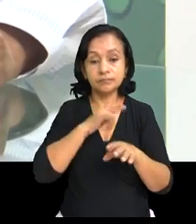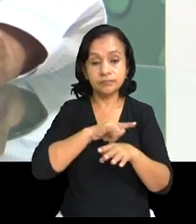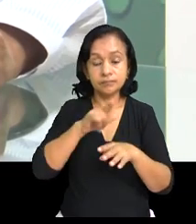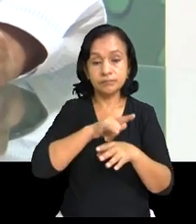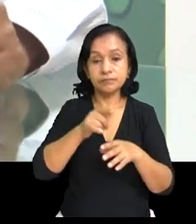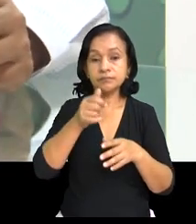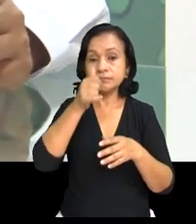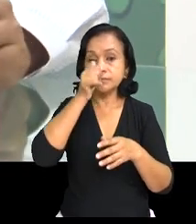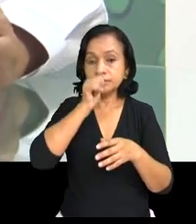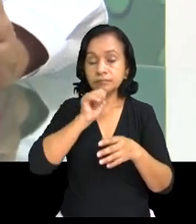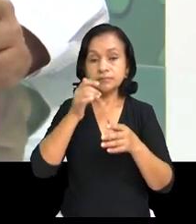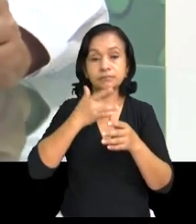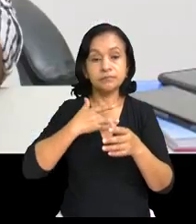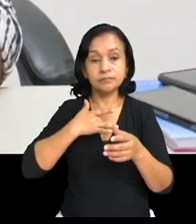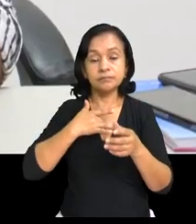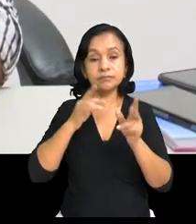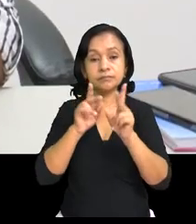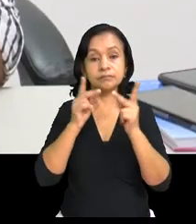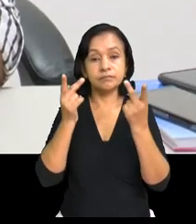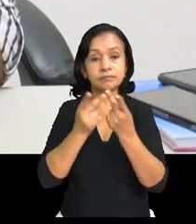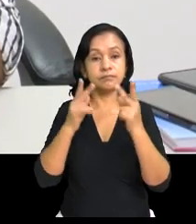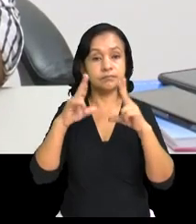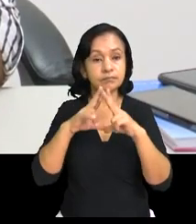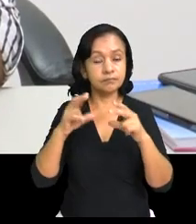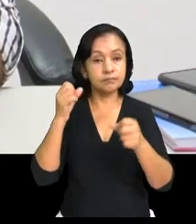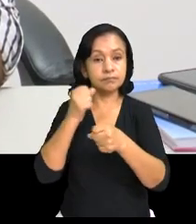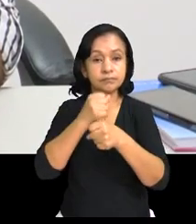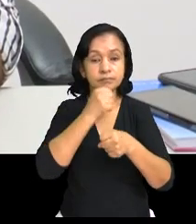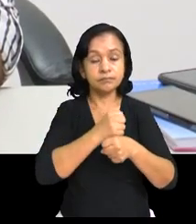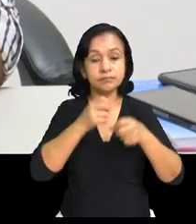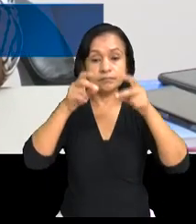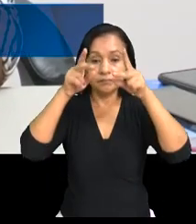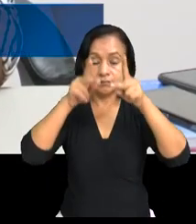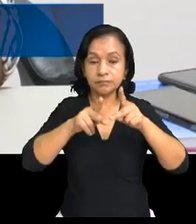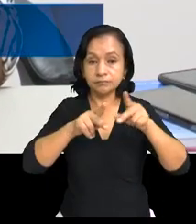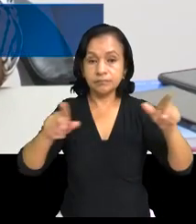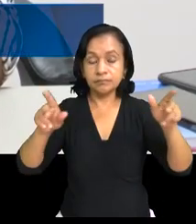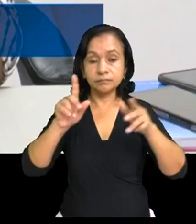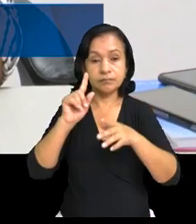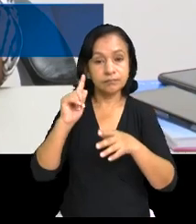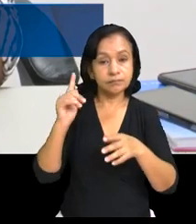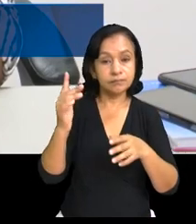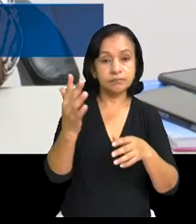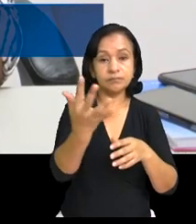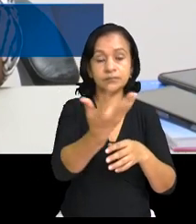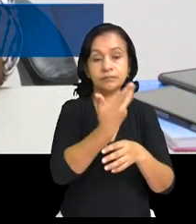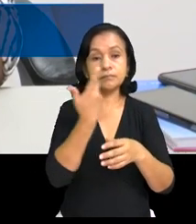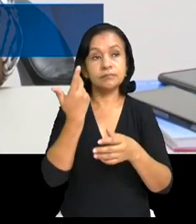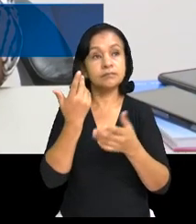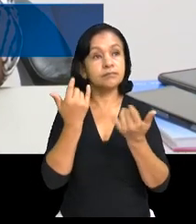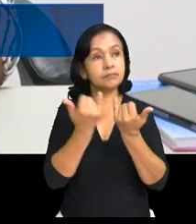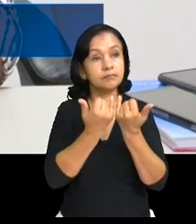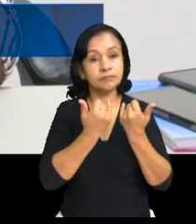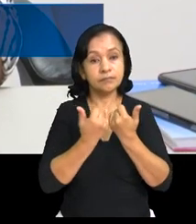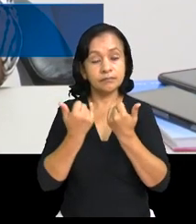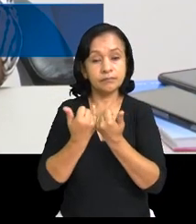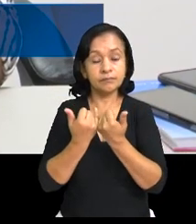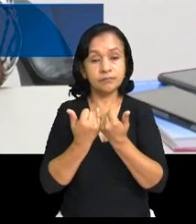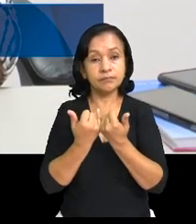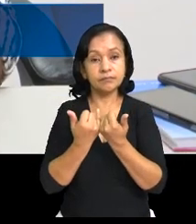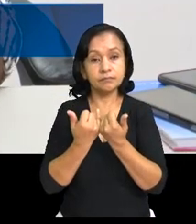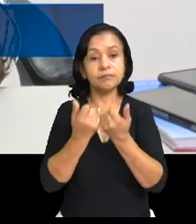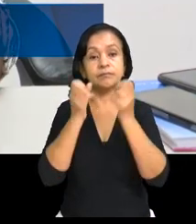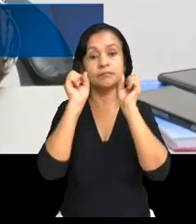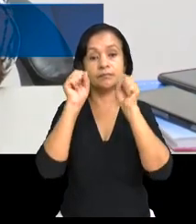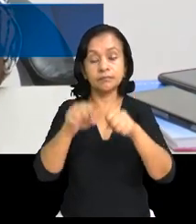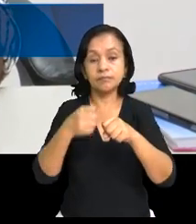que tiene la población rural del país. La elaboración de planes integrales a nivel de cuencas y a nivel de subcuencas que